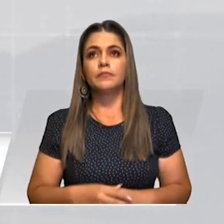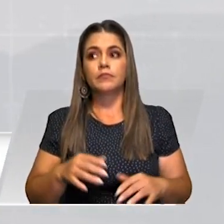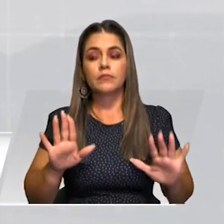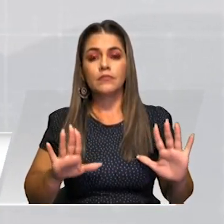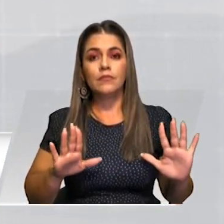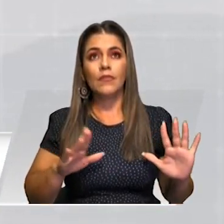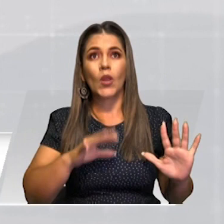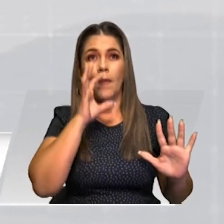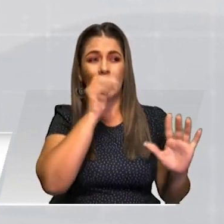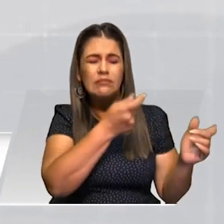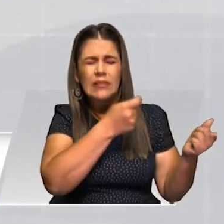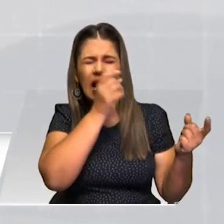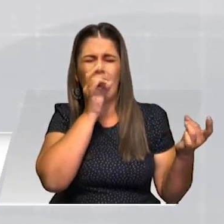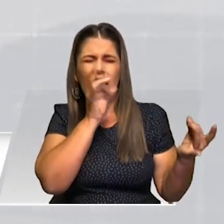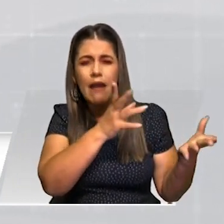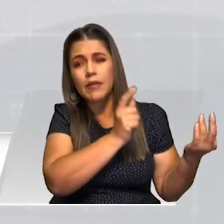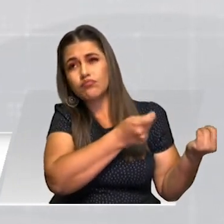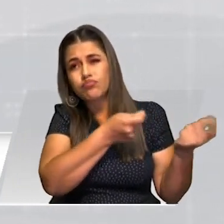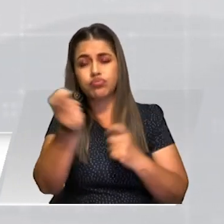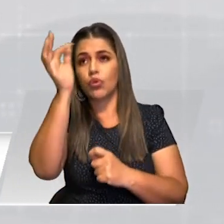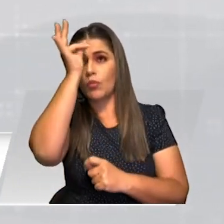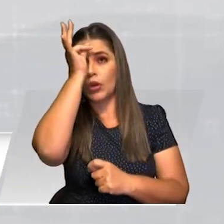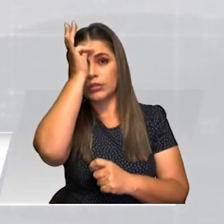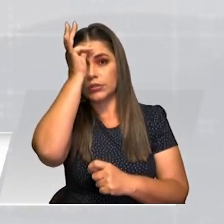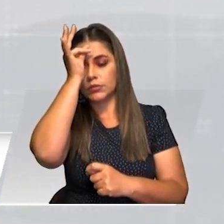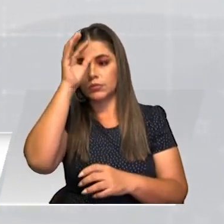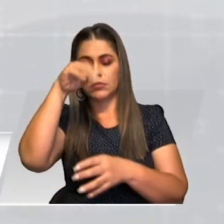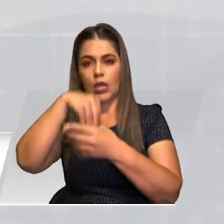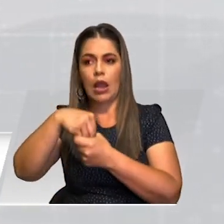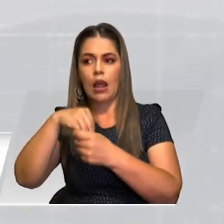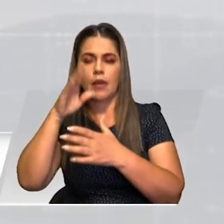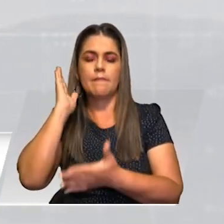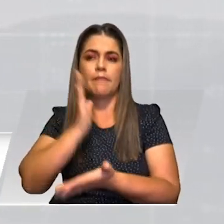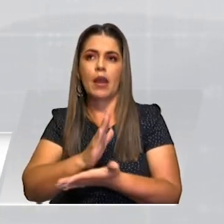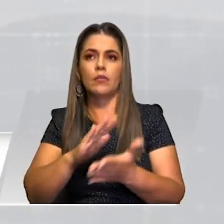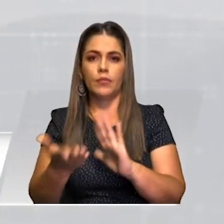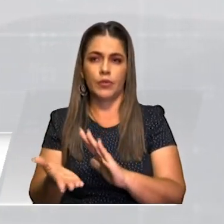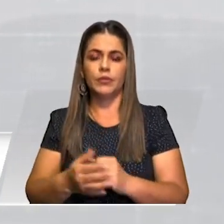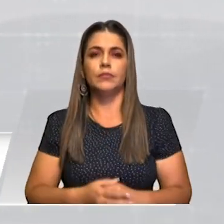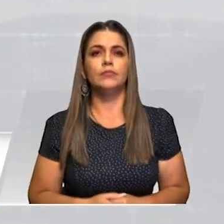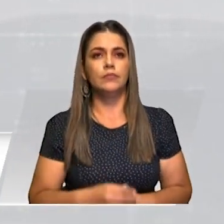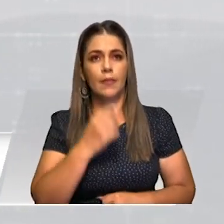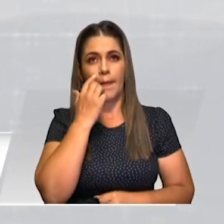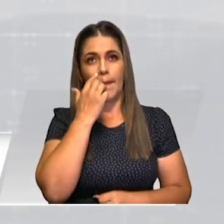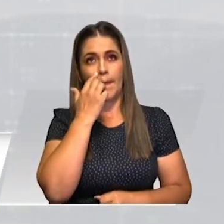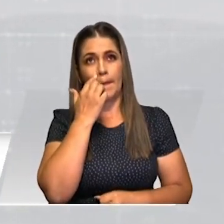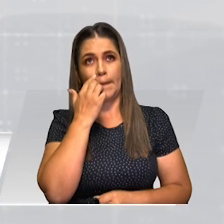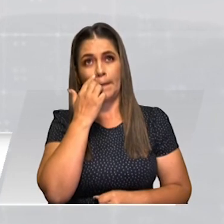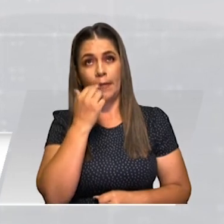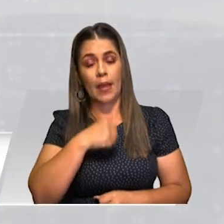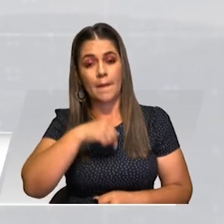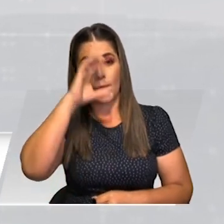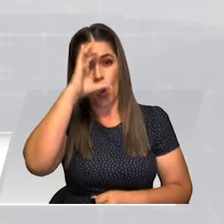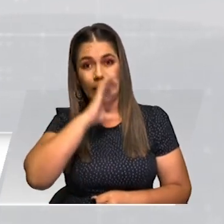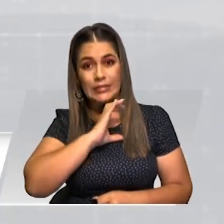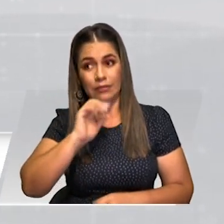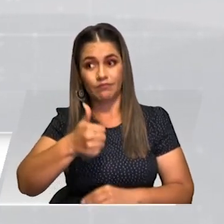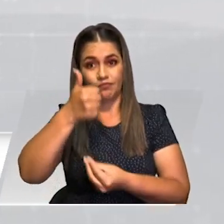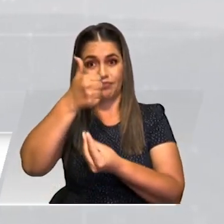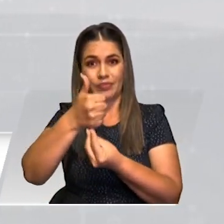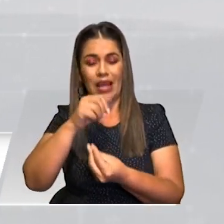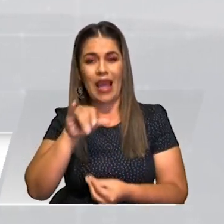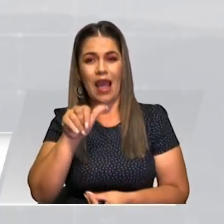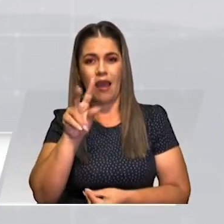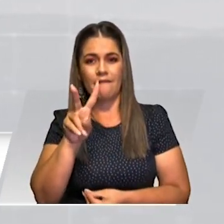gravemente herido fue trasladado en un carro de la policía a un centro asistencial donde falleció. El comandante de la Policía General, Javier